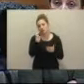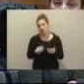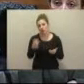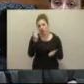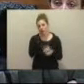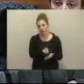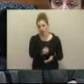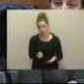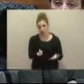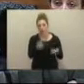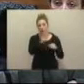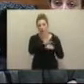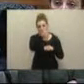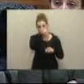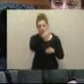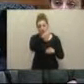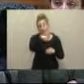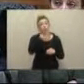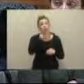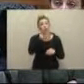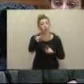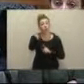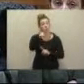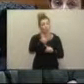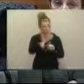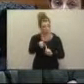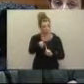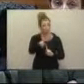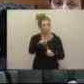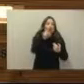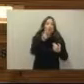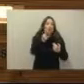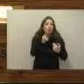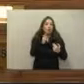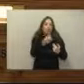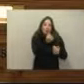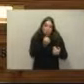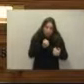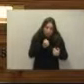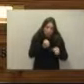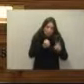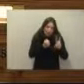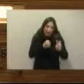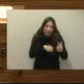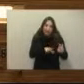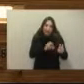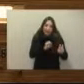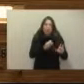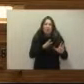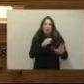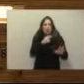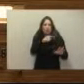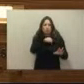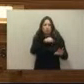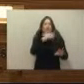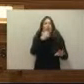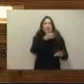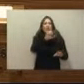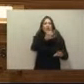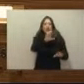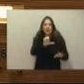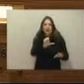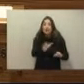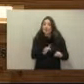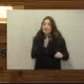consejero. Estamos viendo el humo, no corren ustedes en la audición contraria. Además de conocer el ERE, ¿sabían de